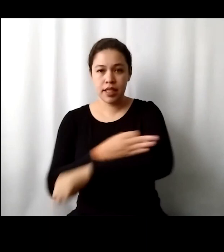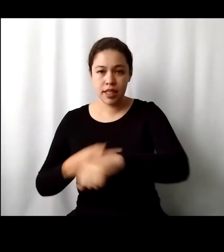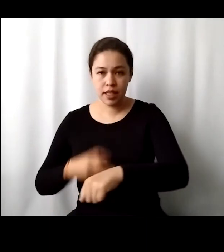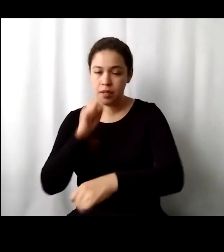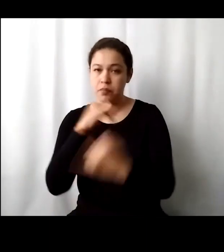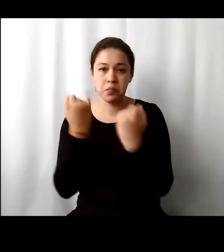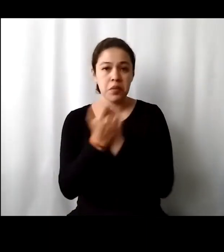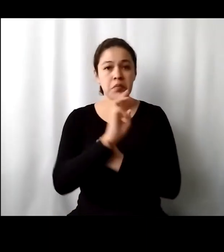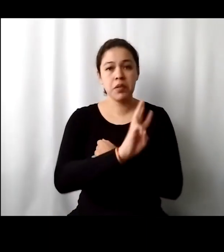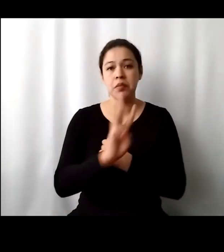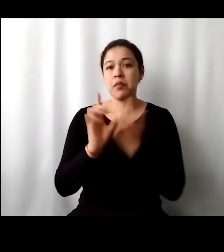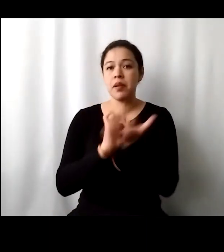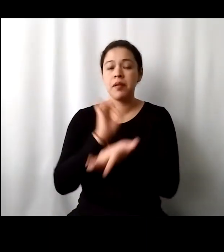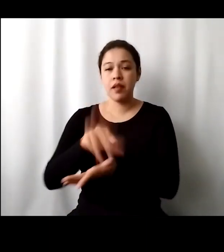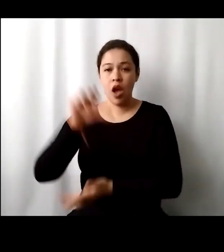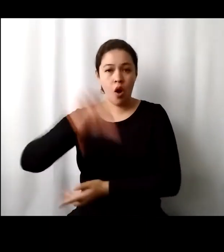la misma liga que se les envió para hoy